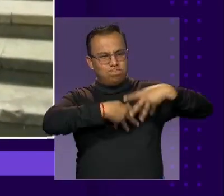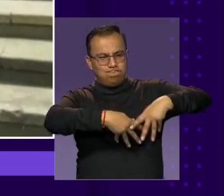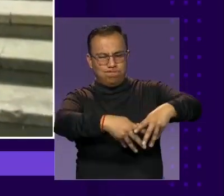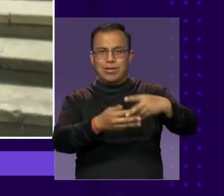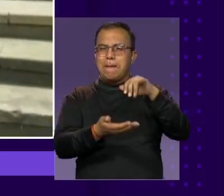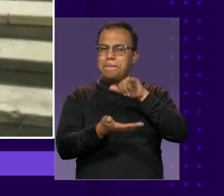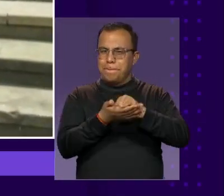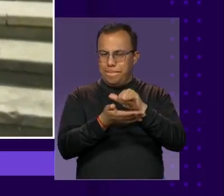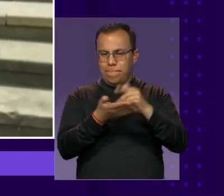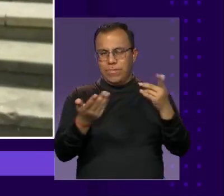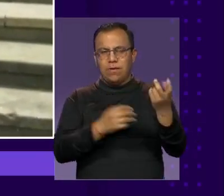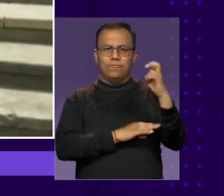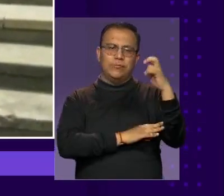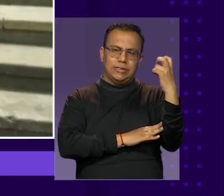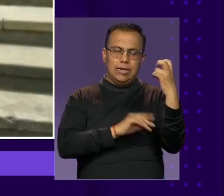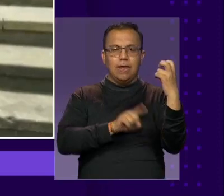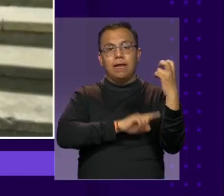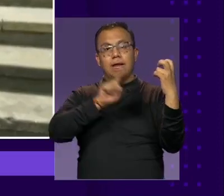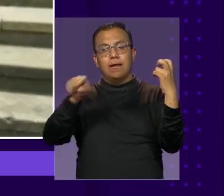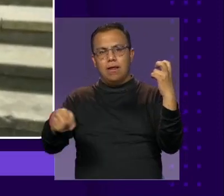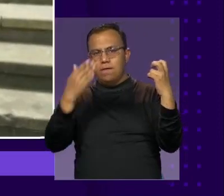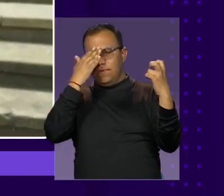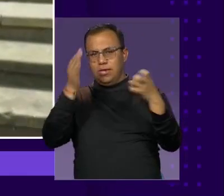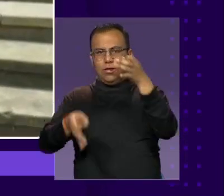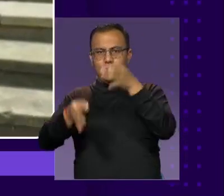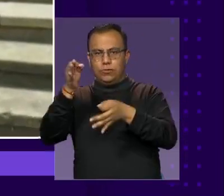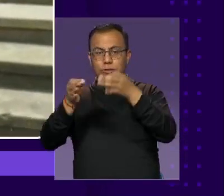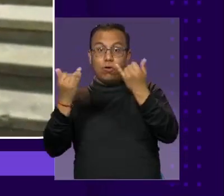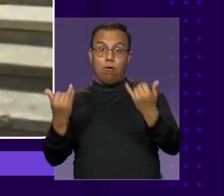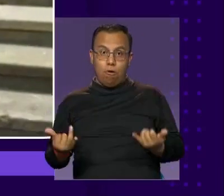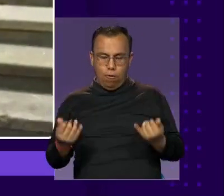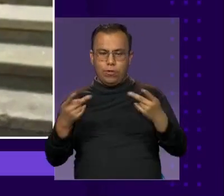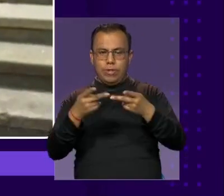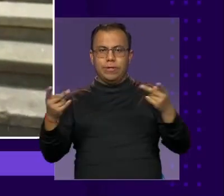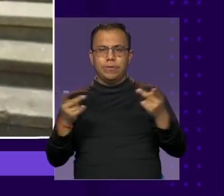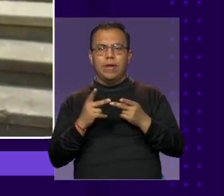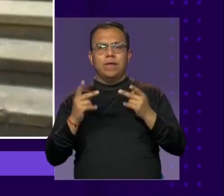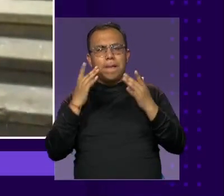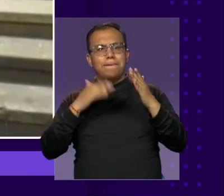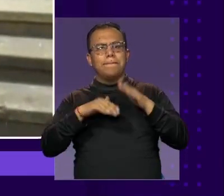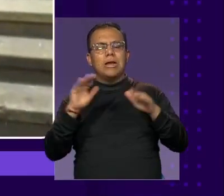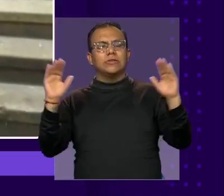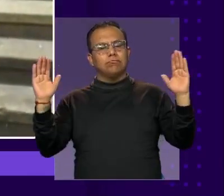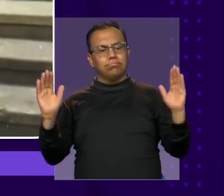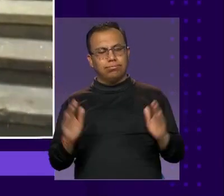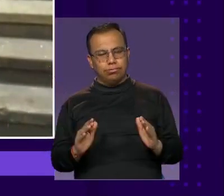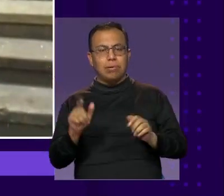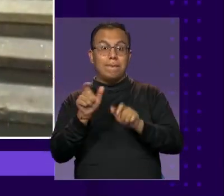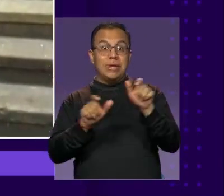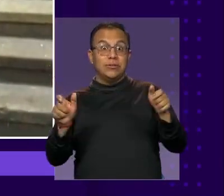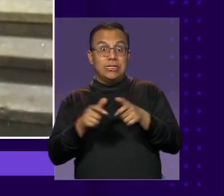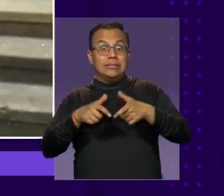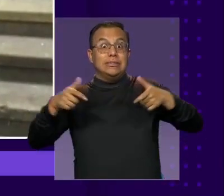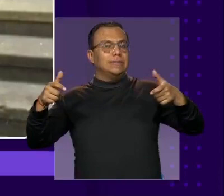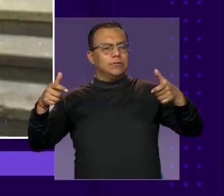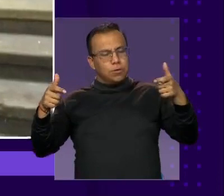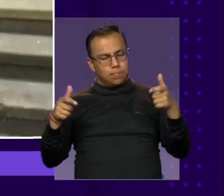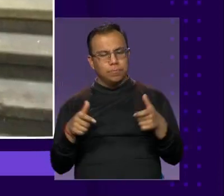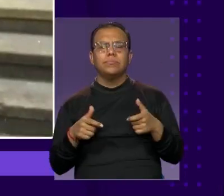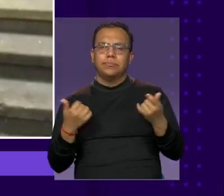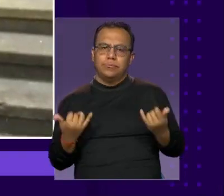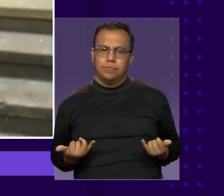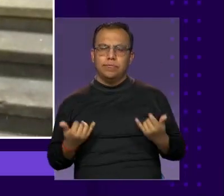usted lo decía, en la Fiscalía, también frente a la Corte Suprema. Hoy vemos que esas manifestaciones son más mesuradas, hay menos presencia, por supuesto, como lo